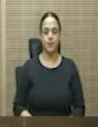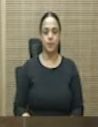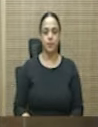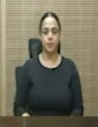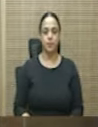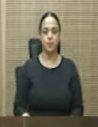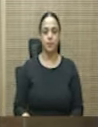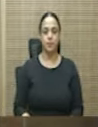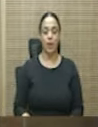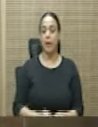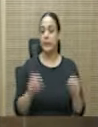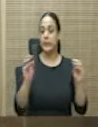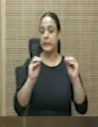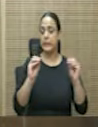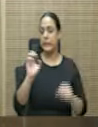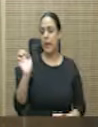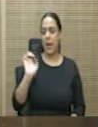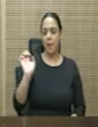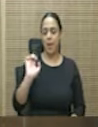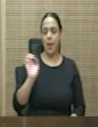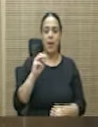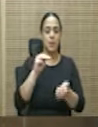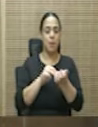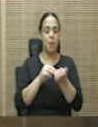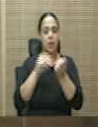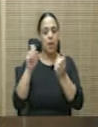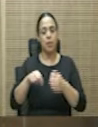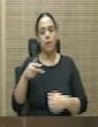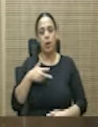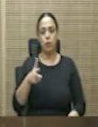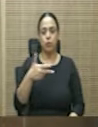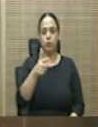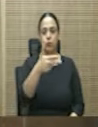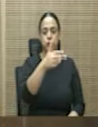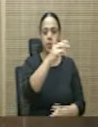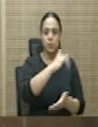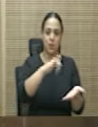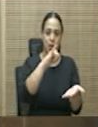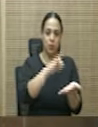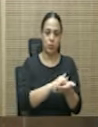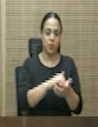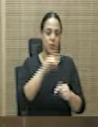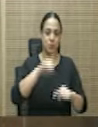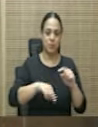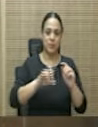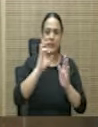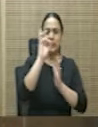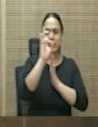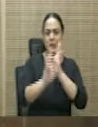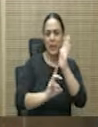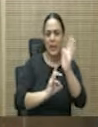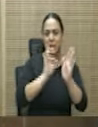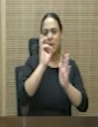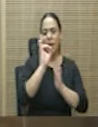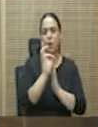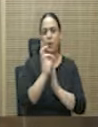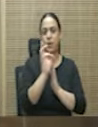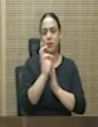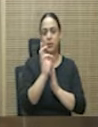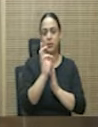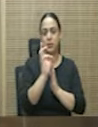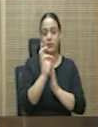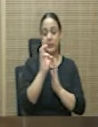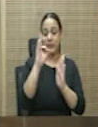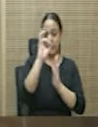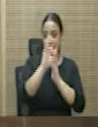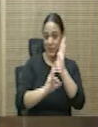de la región caribe a los hospitales de san jose soporta un viaje de siete o más horas en carretera que es lo